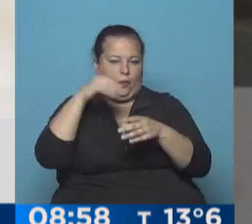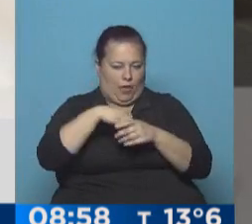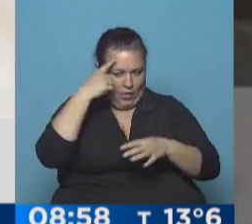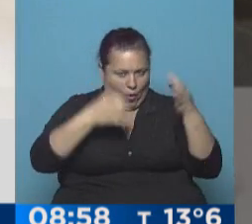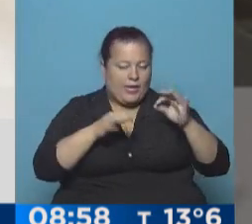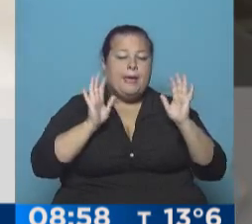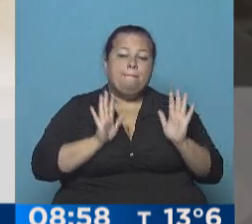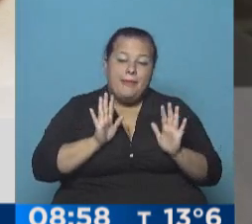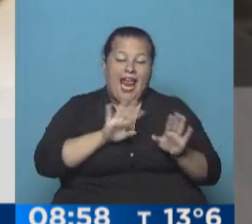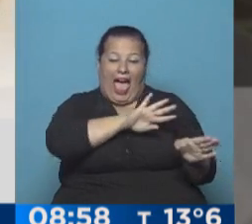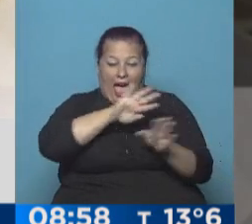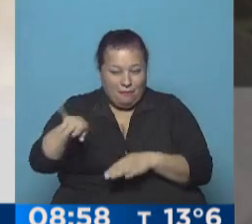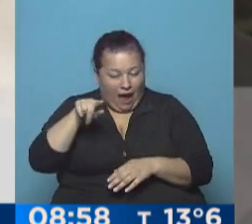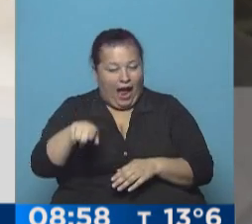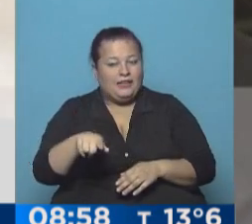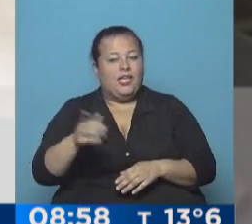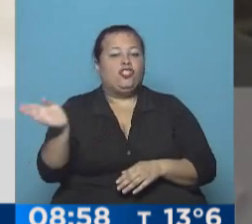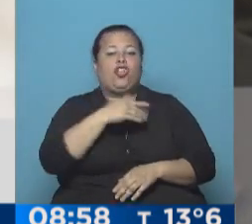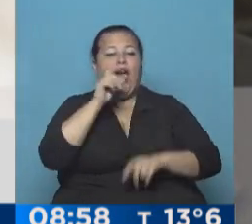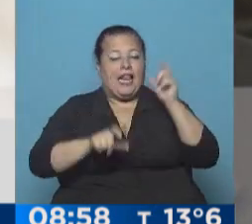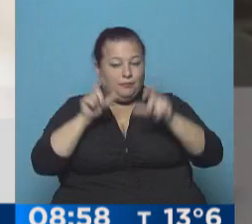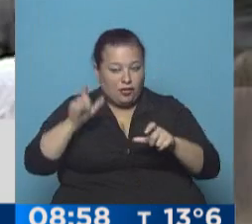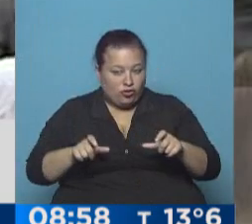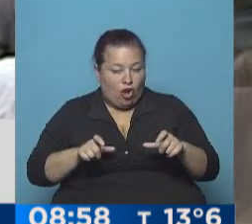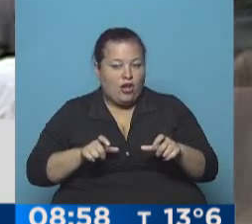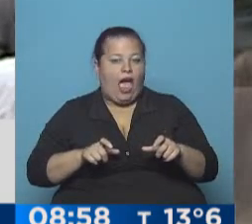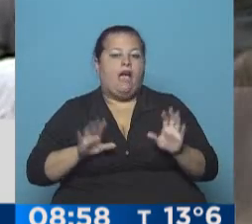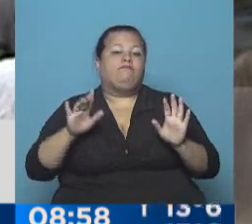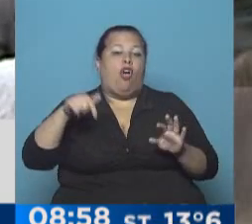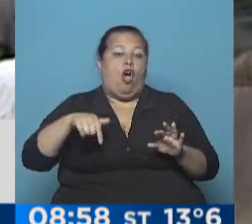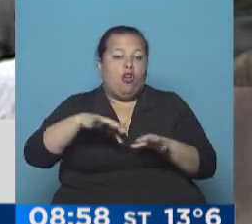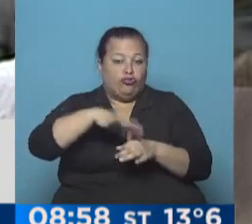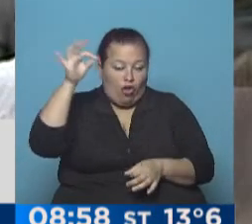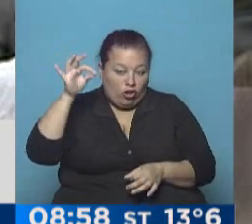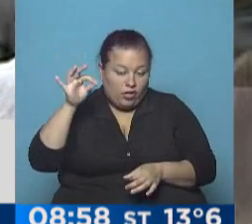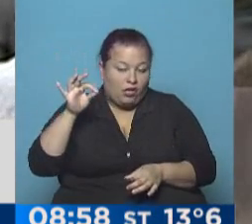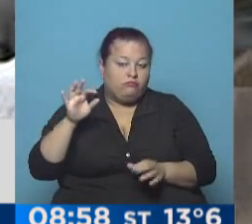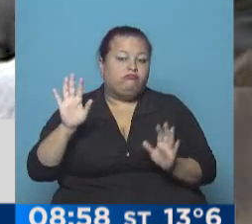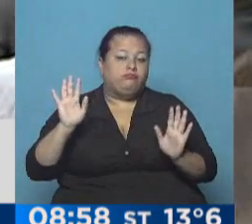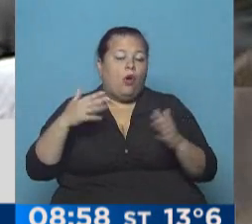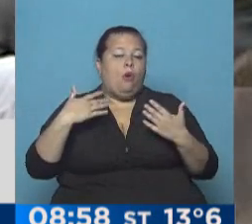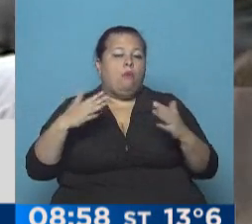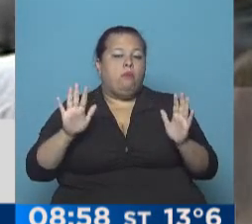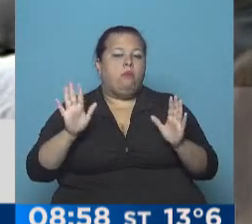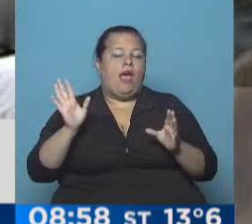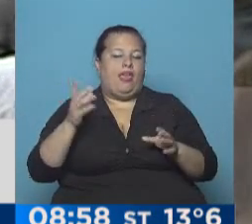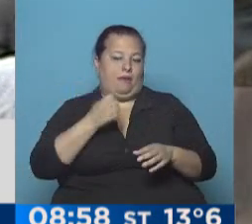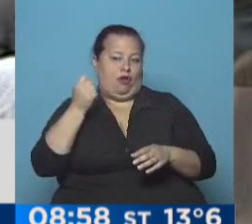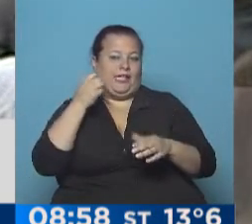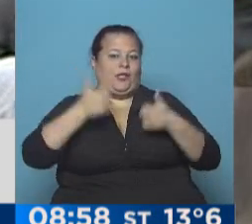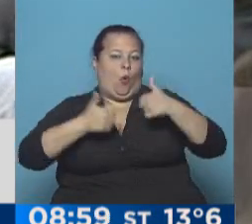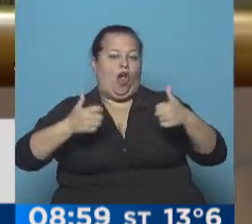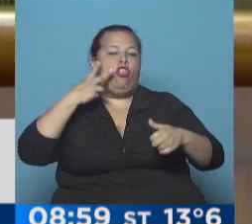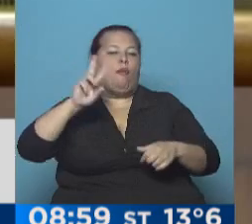Pero fuera de todo ello, todos los ciudadanos que quizás hoy salgan sorteados van a ser potenciales jurados para